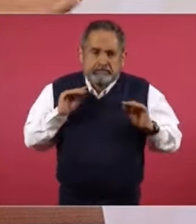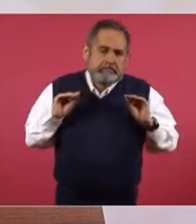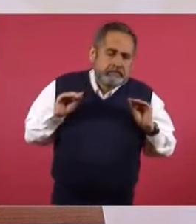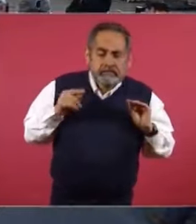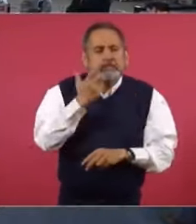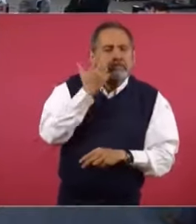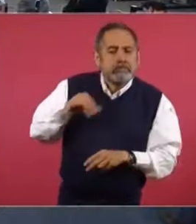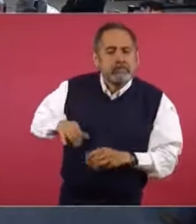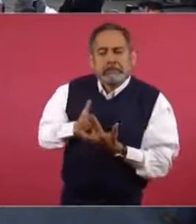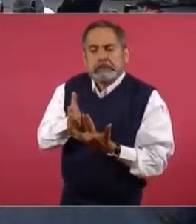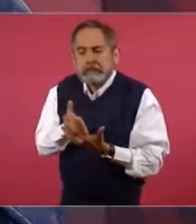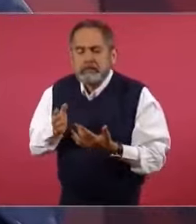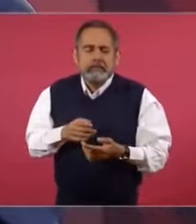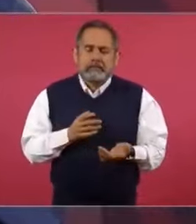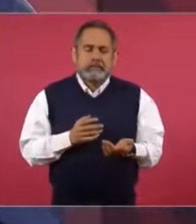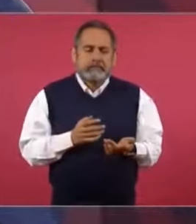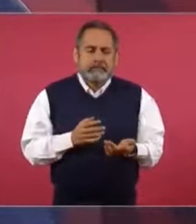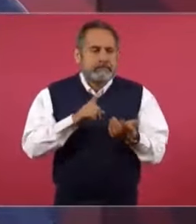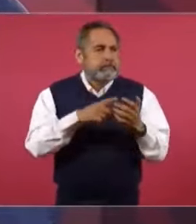se vio que hay una actitud